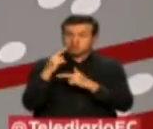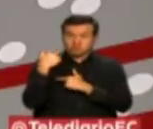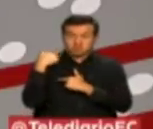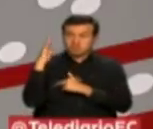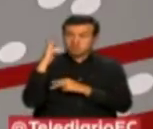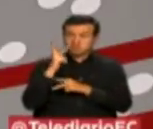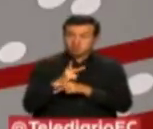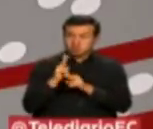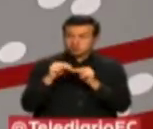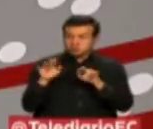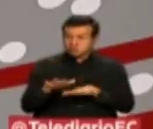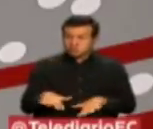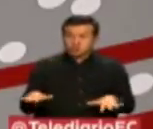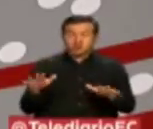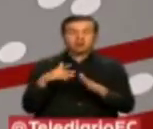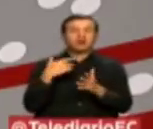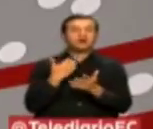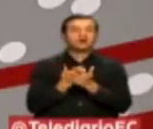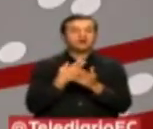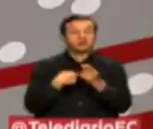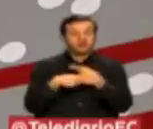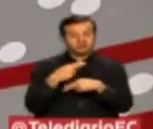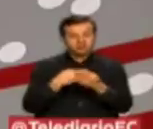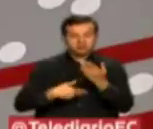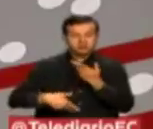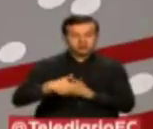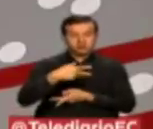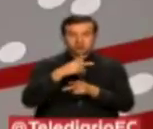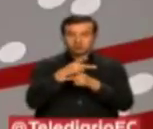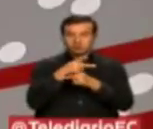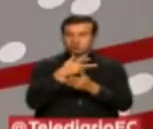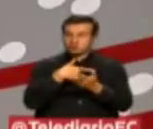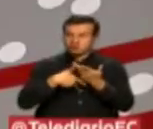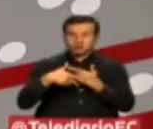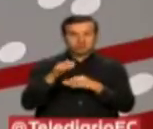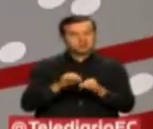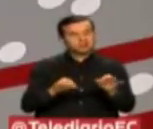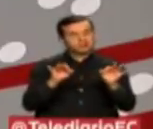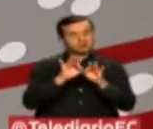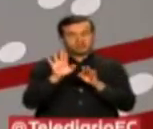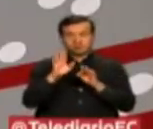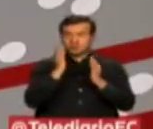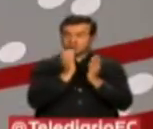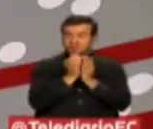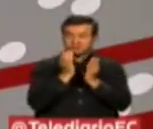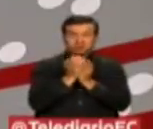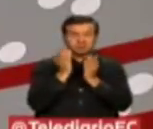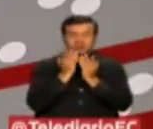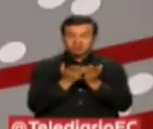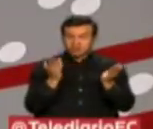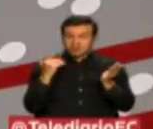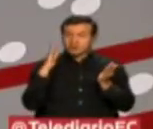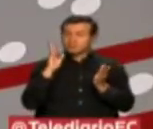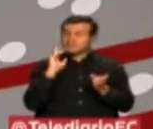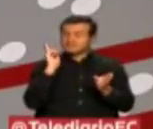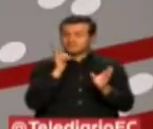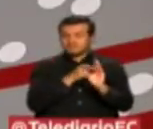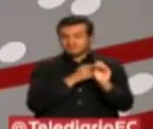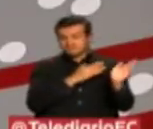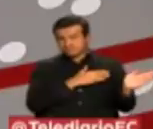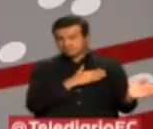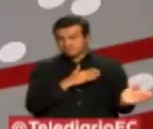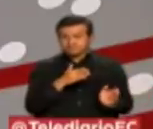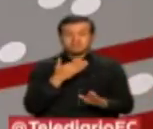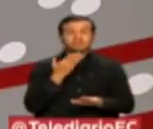responsable a través de un principio de economía circular en la producción efectivamente de esos desechos. Y nosotros vamos a participar y llevar